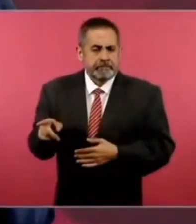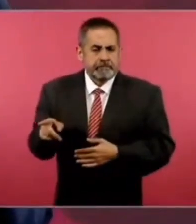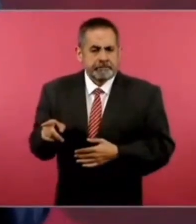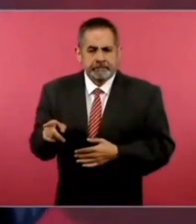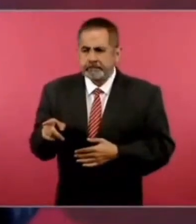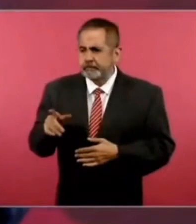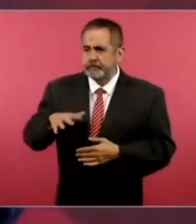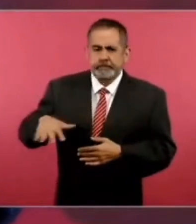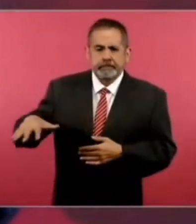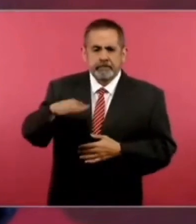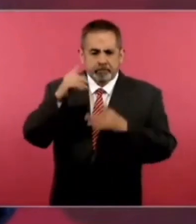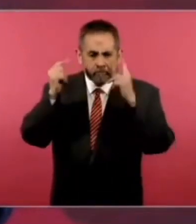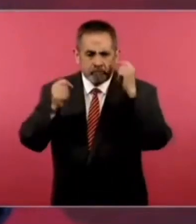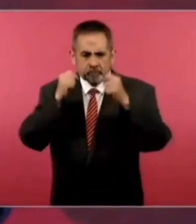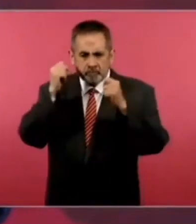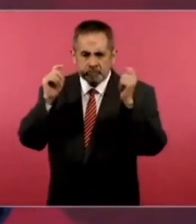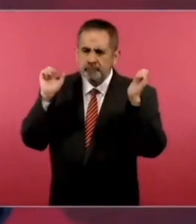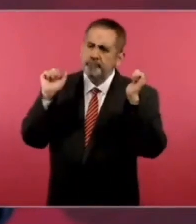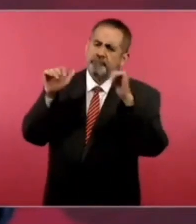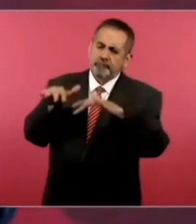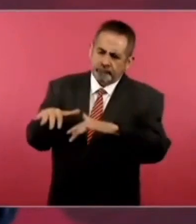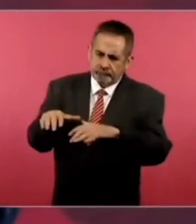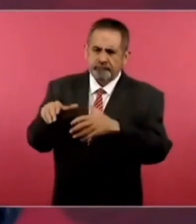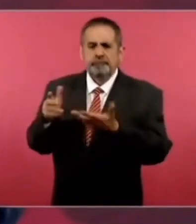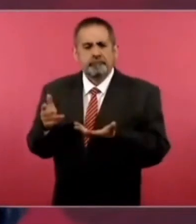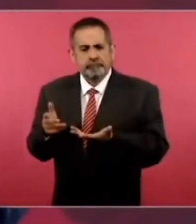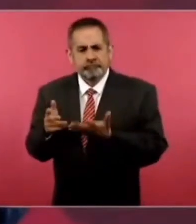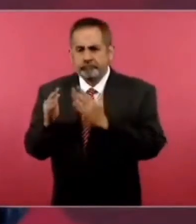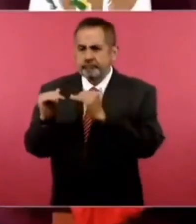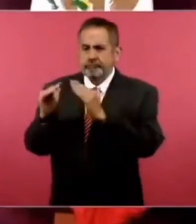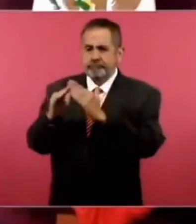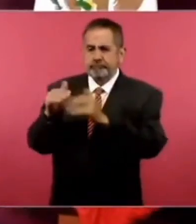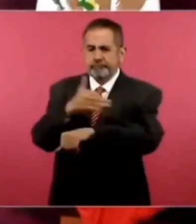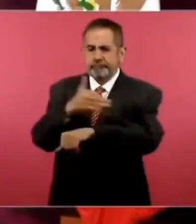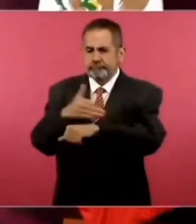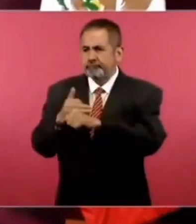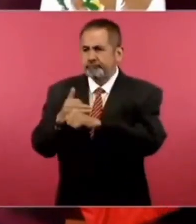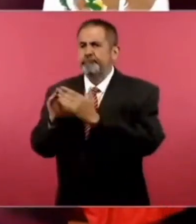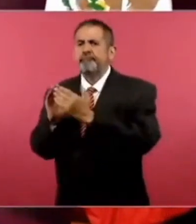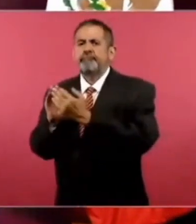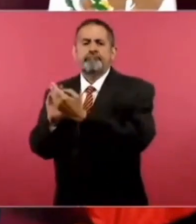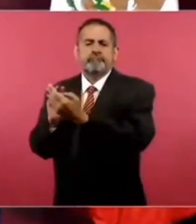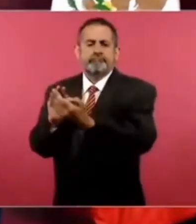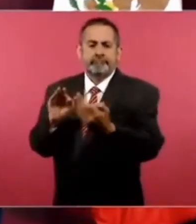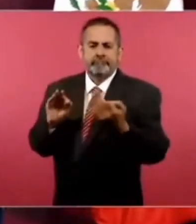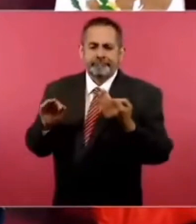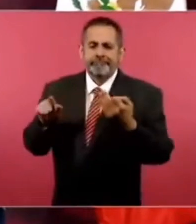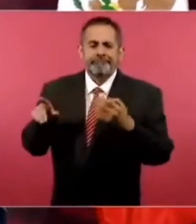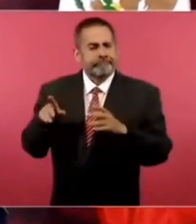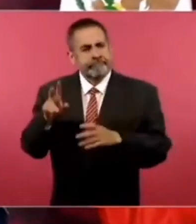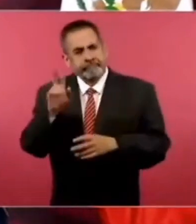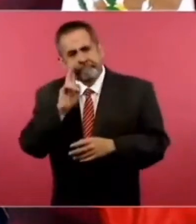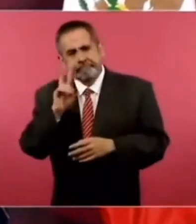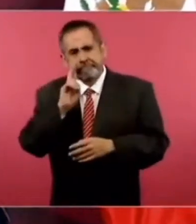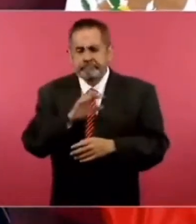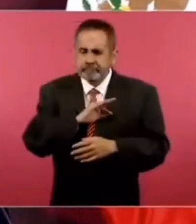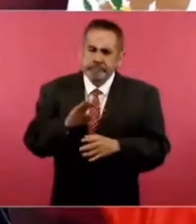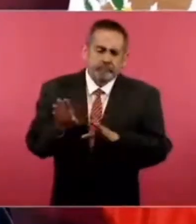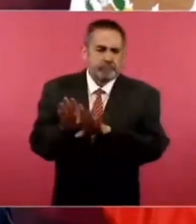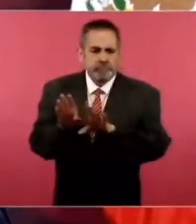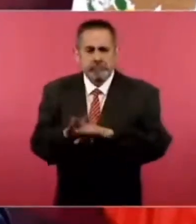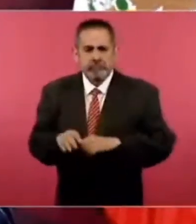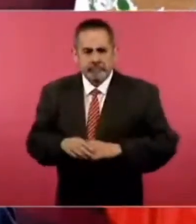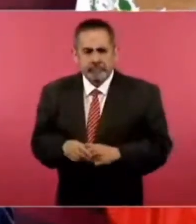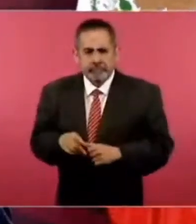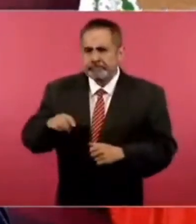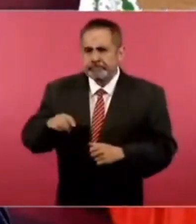vivir turistas en casas de familias campesinas,